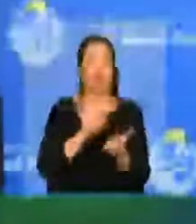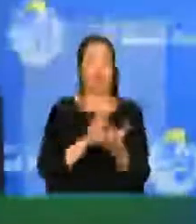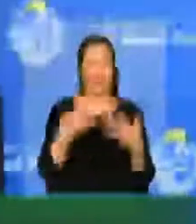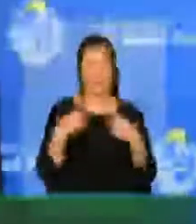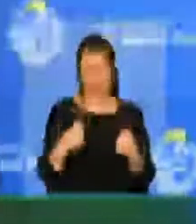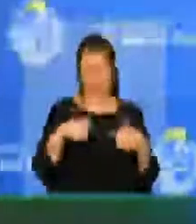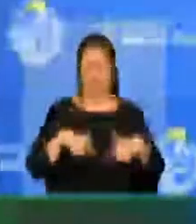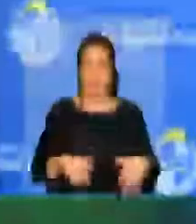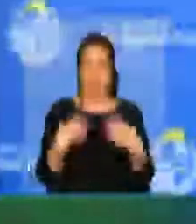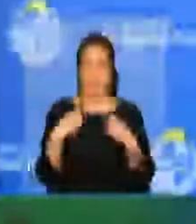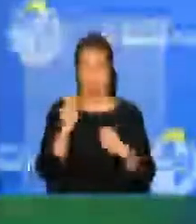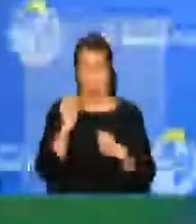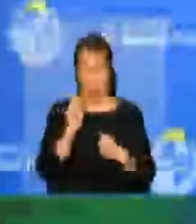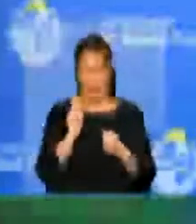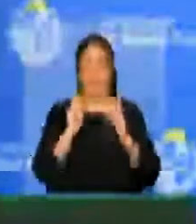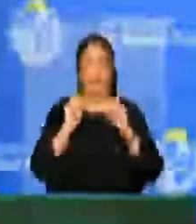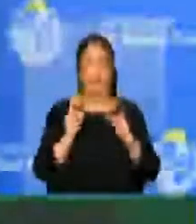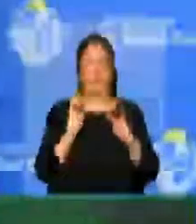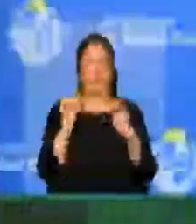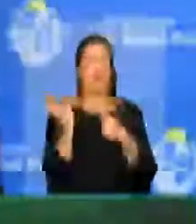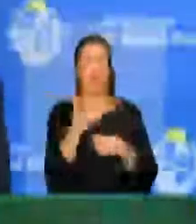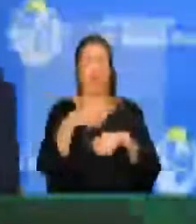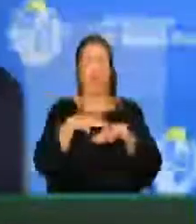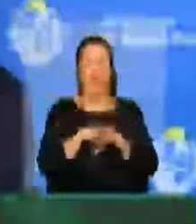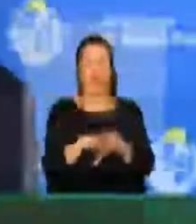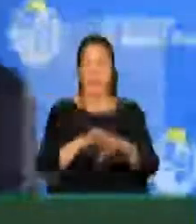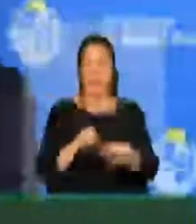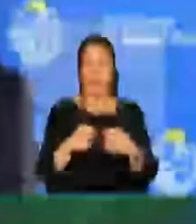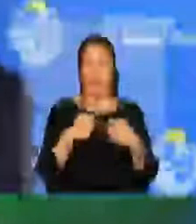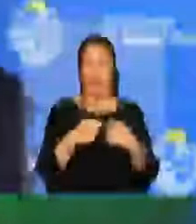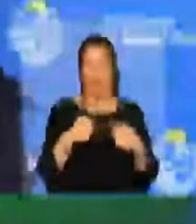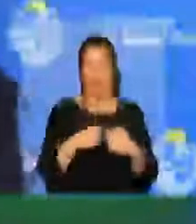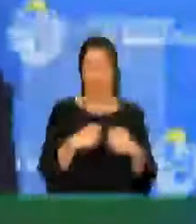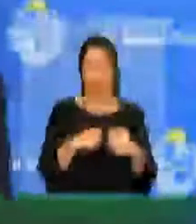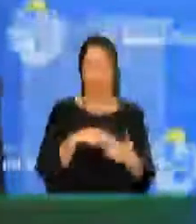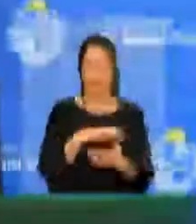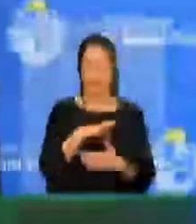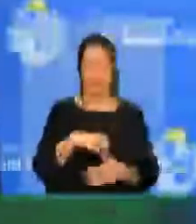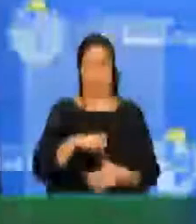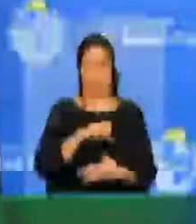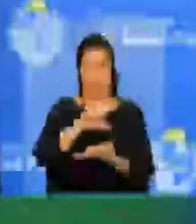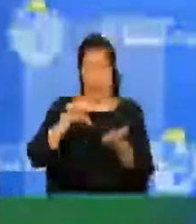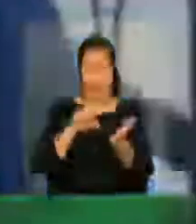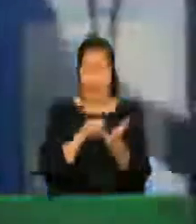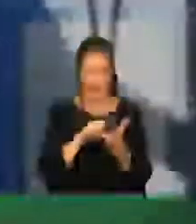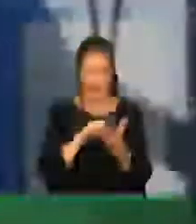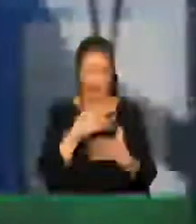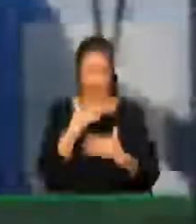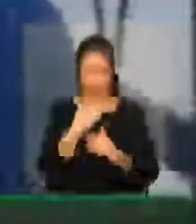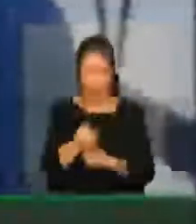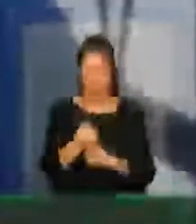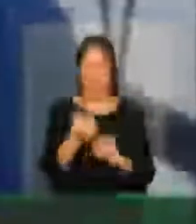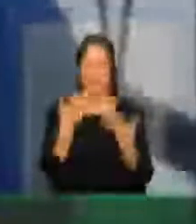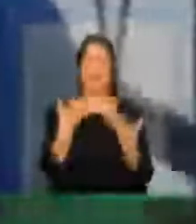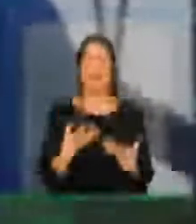Salud Pública, y también toda la red social que hay en nuestro país para contención. Queremos hacer